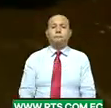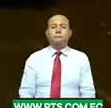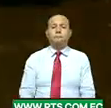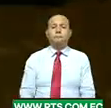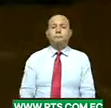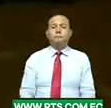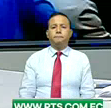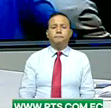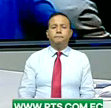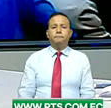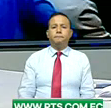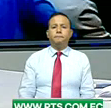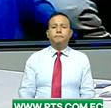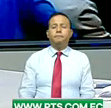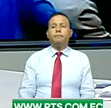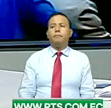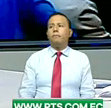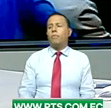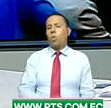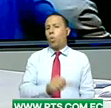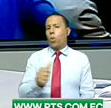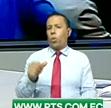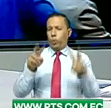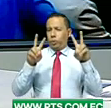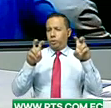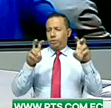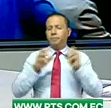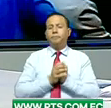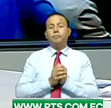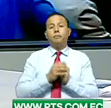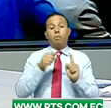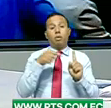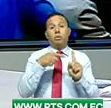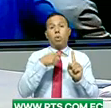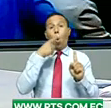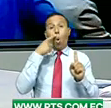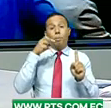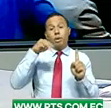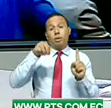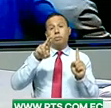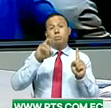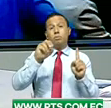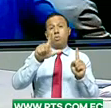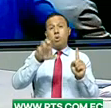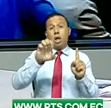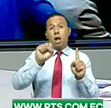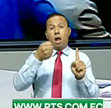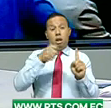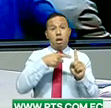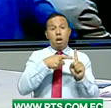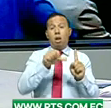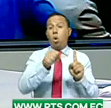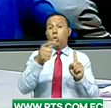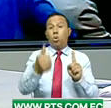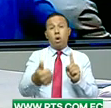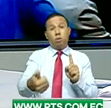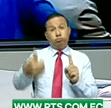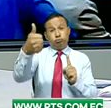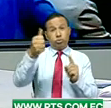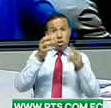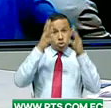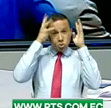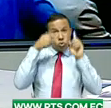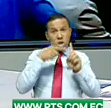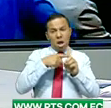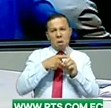Camacho. Y en otros temas, el concejal Fernando Morales agredió al alcalde de Quito, Jorge Yunda, en plena sesión del Consejo